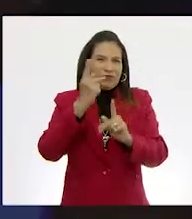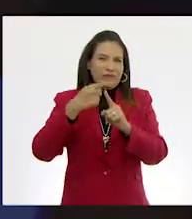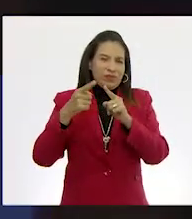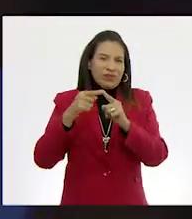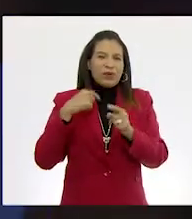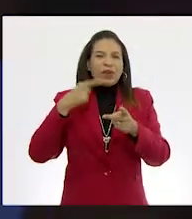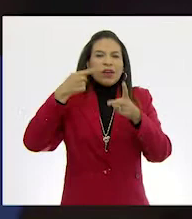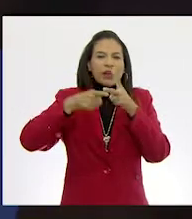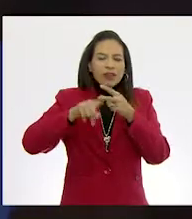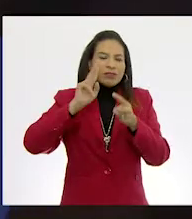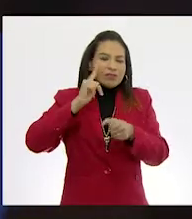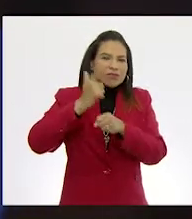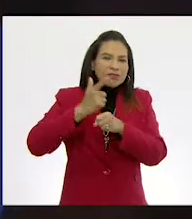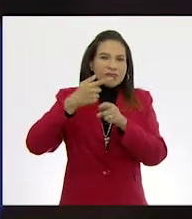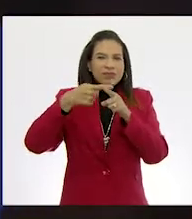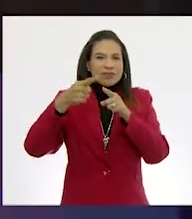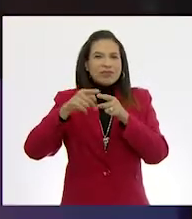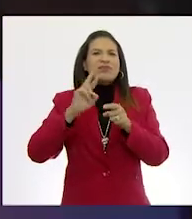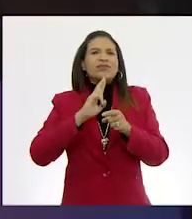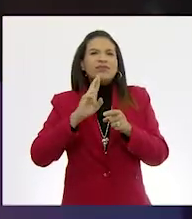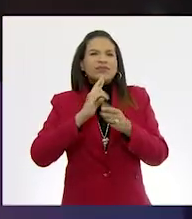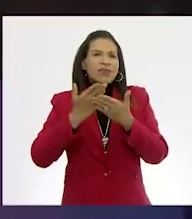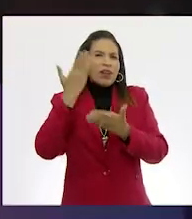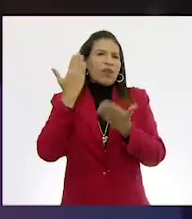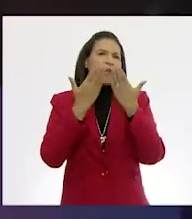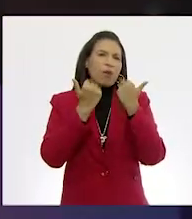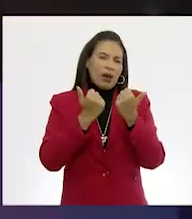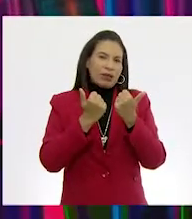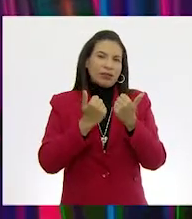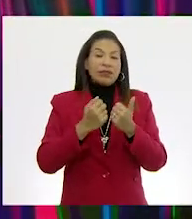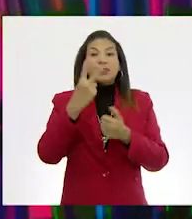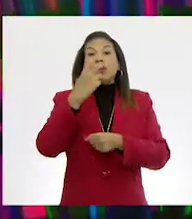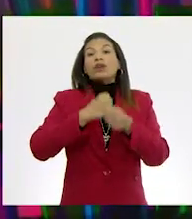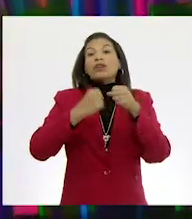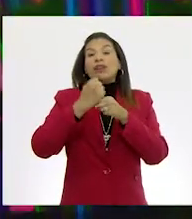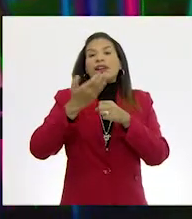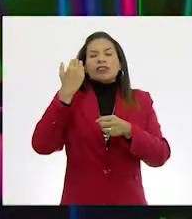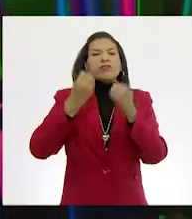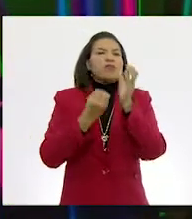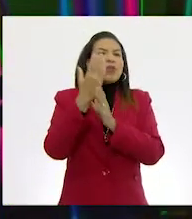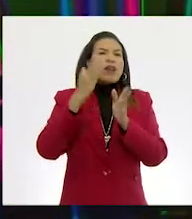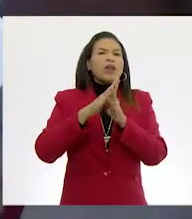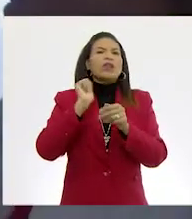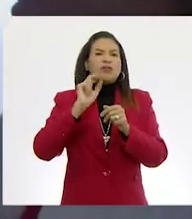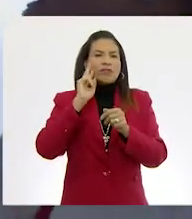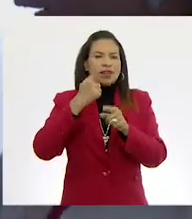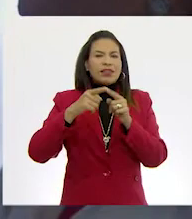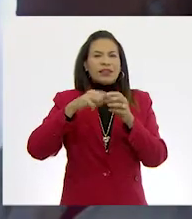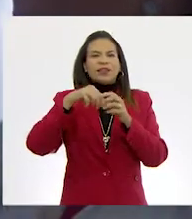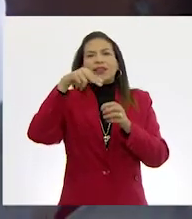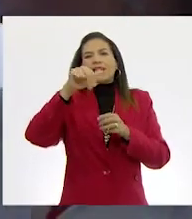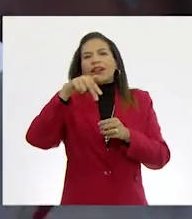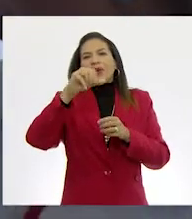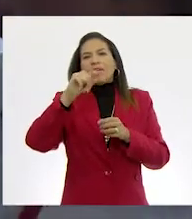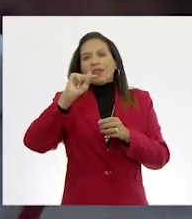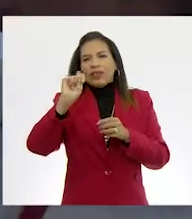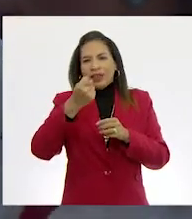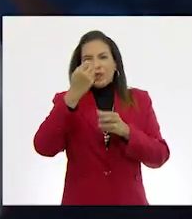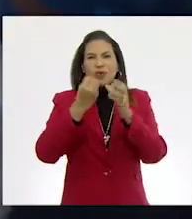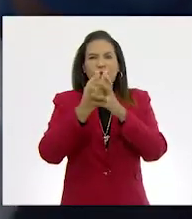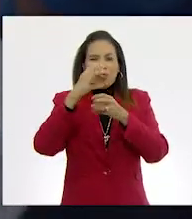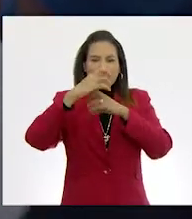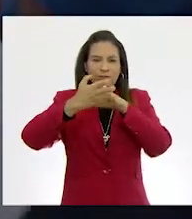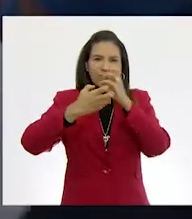camino para descubrir soluciones que nadie más había encontrado hace unos años innovamos en el mundo de la nanotecnología creando una nueva